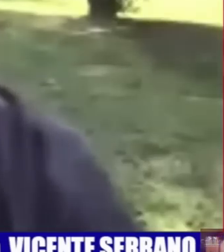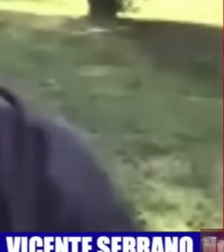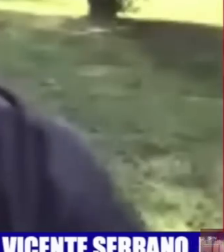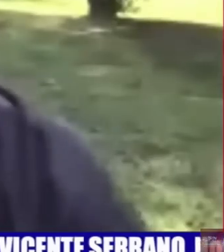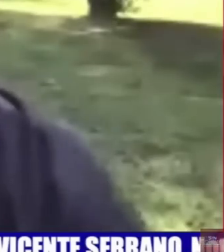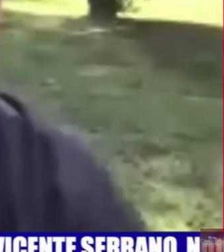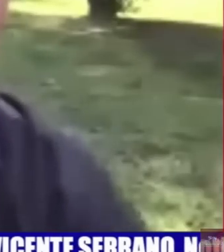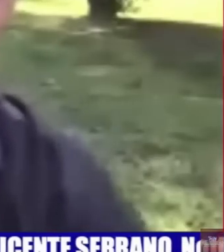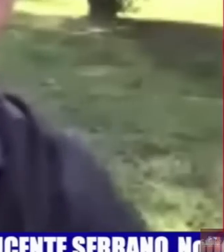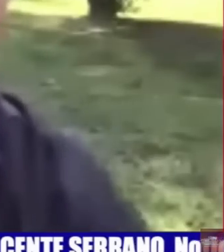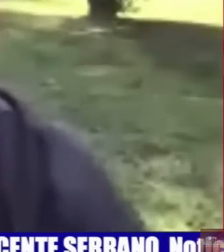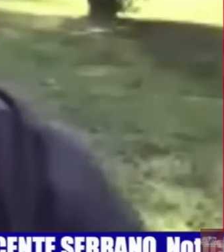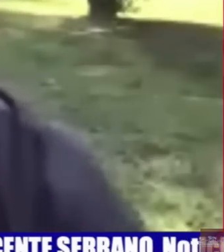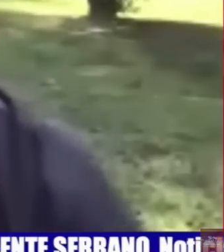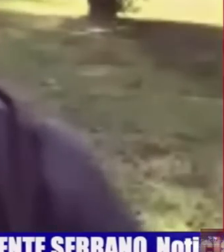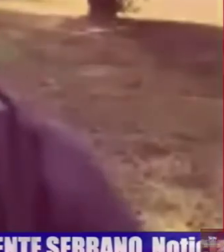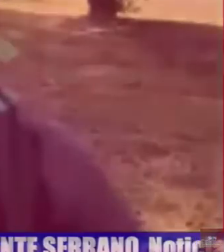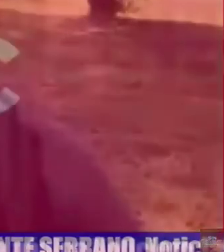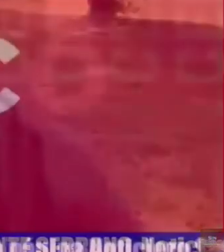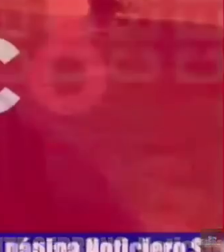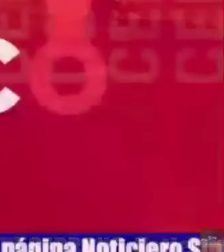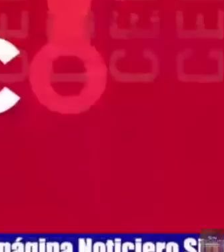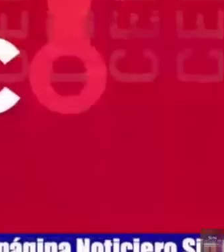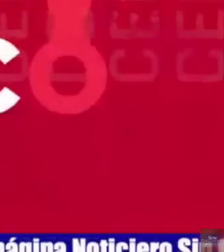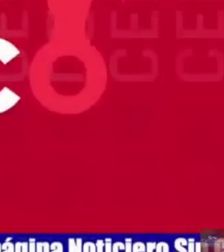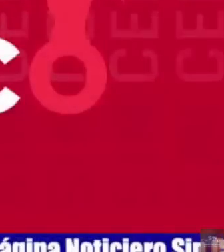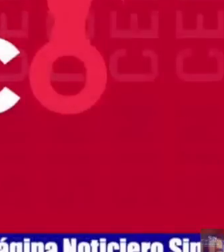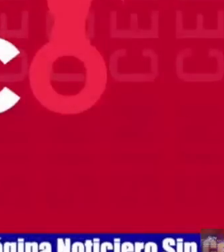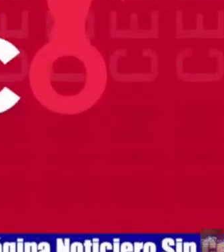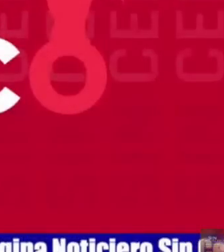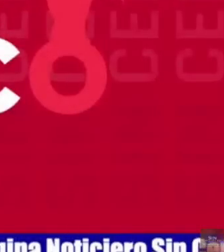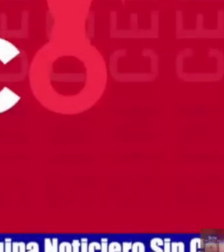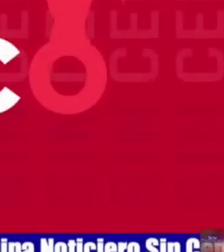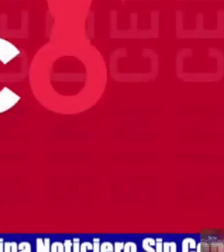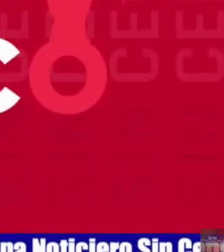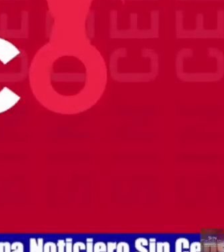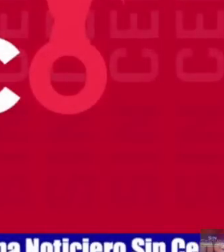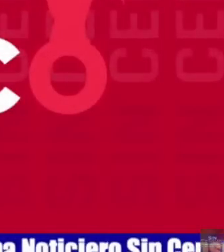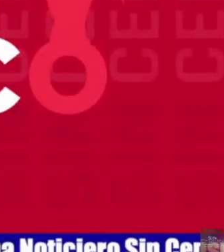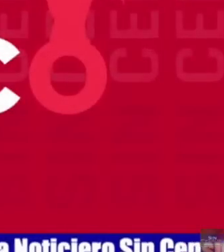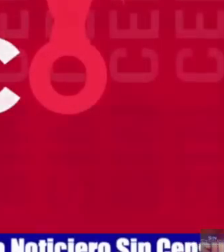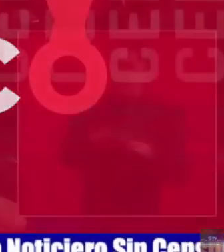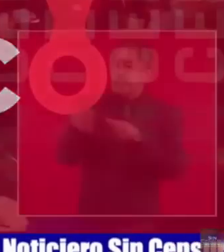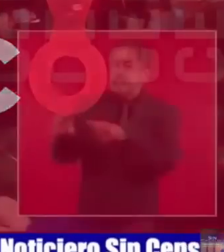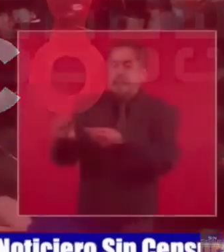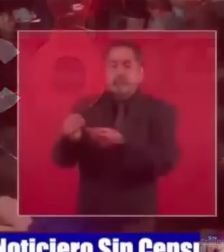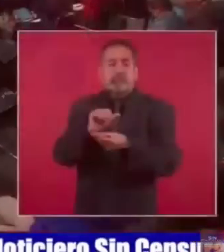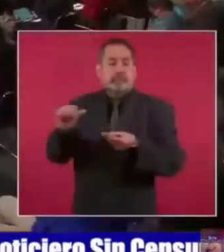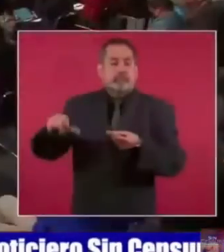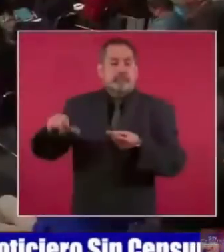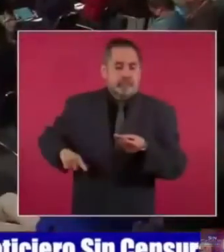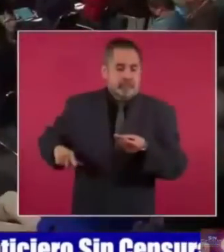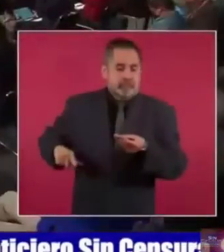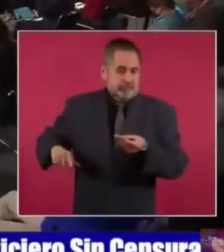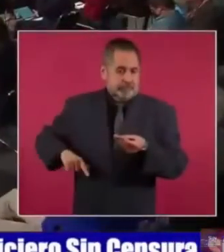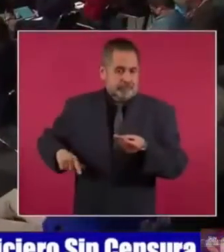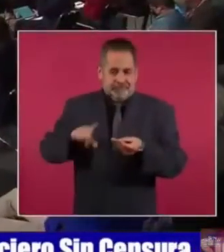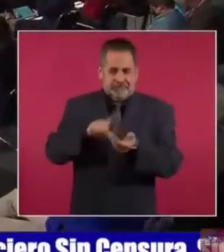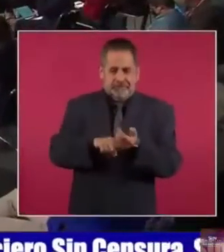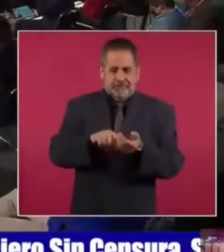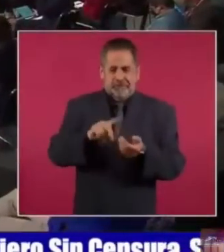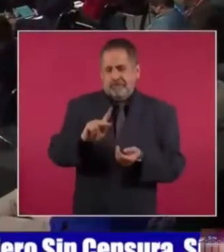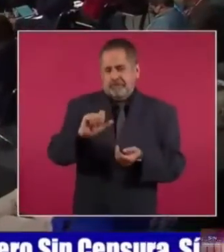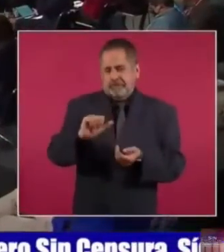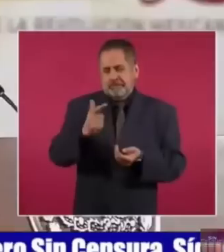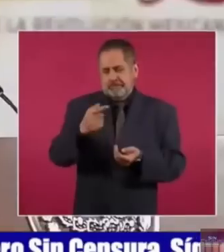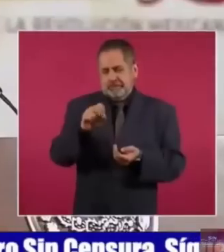Un periodista no puede vivir de sus glorias pasadas, porque las glorias pasadas son historia, son